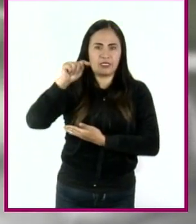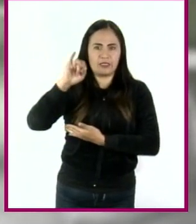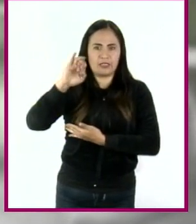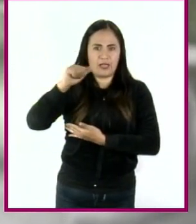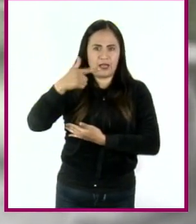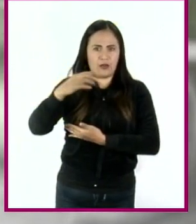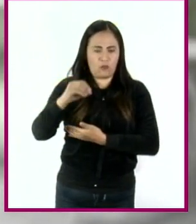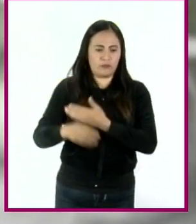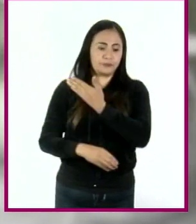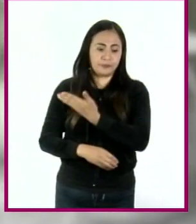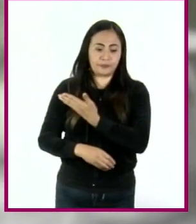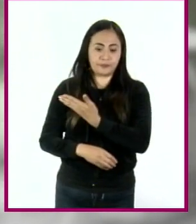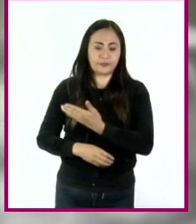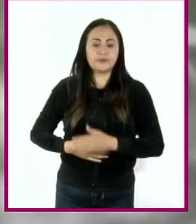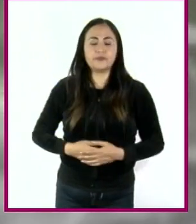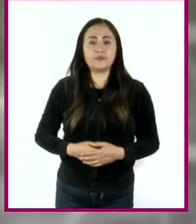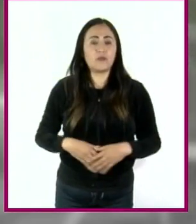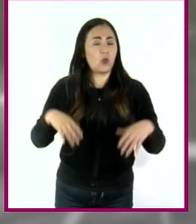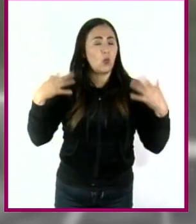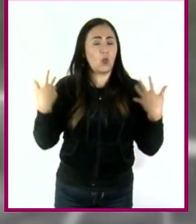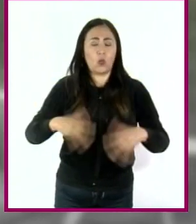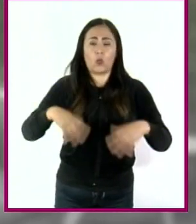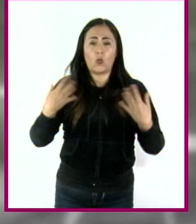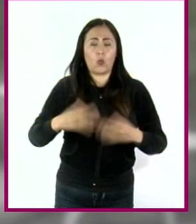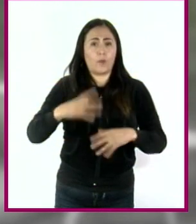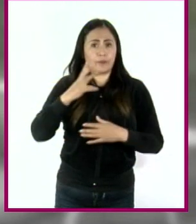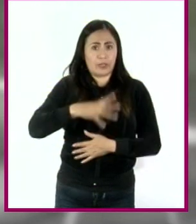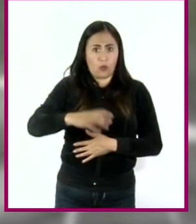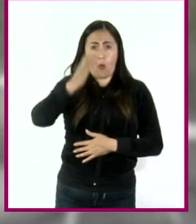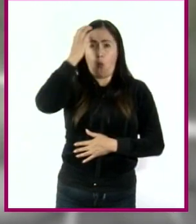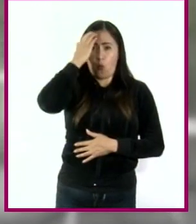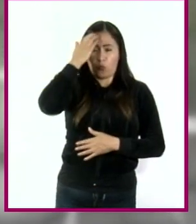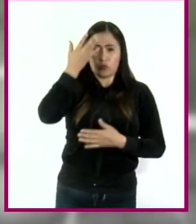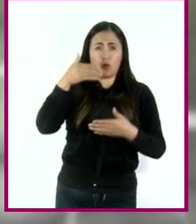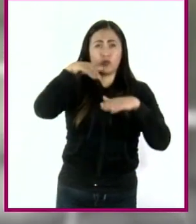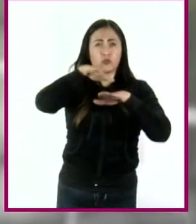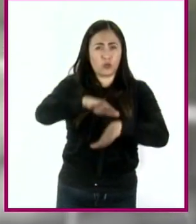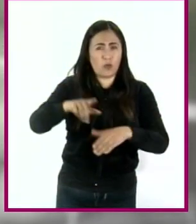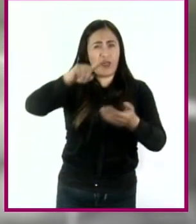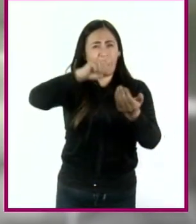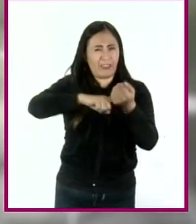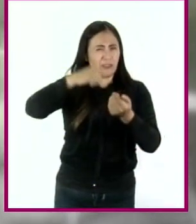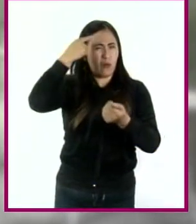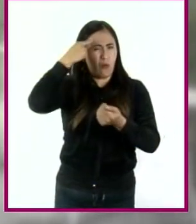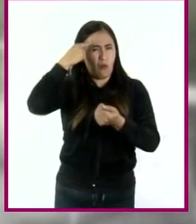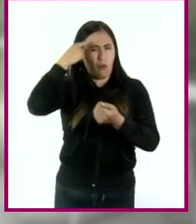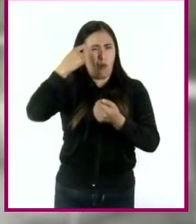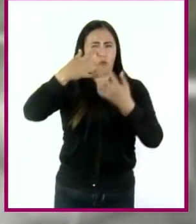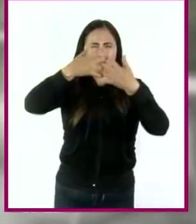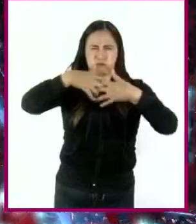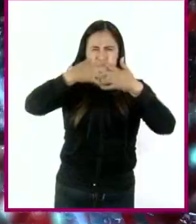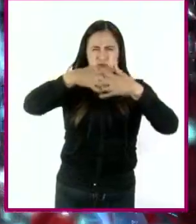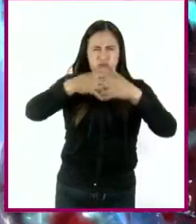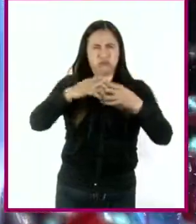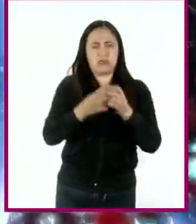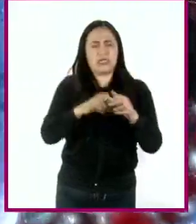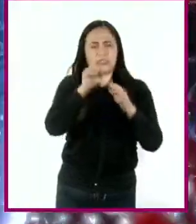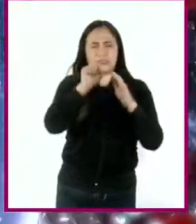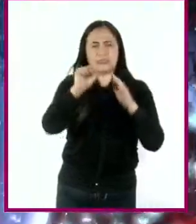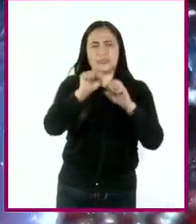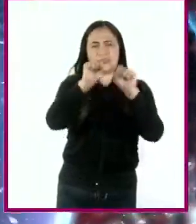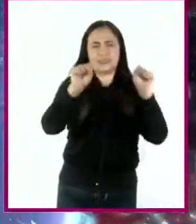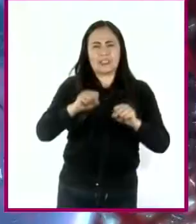quien contribuyó de manera sobresaliente al conocimiento de la anatomía microscópica del tejido nervioso.